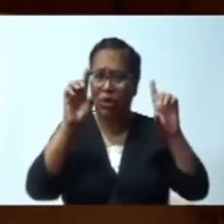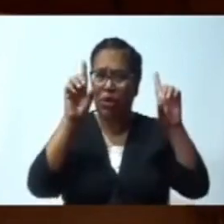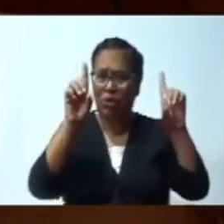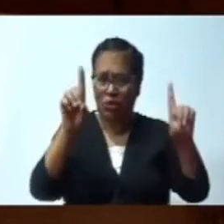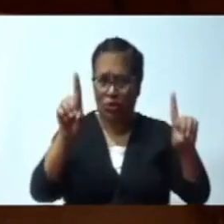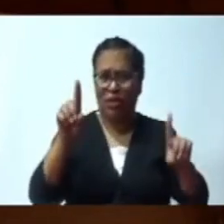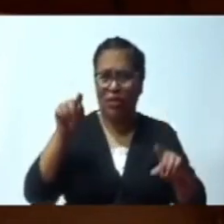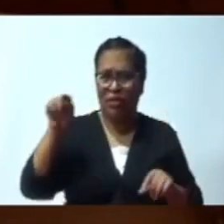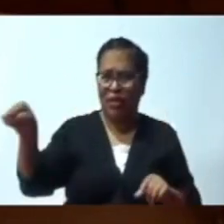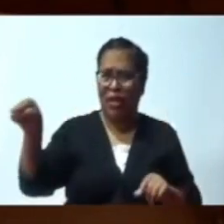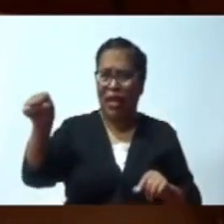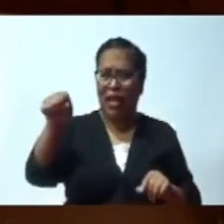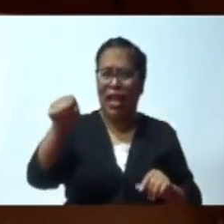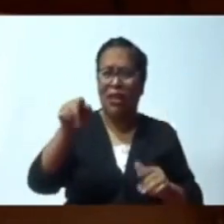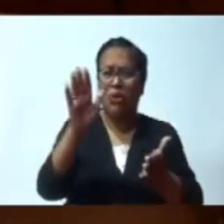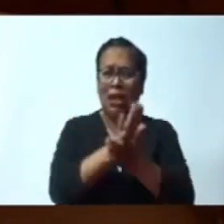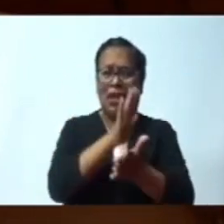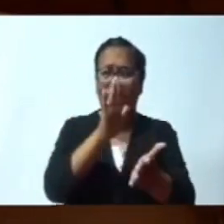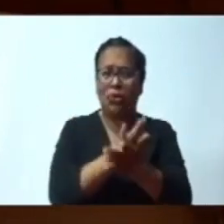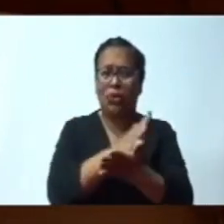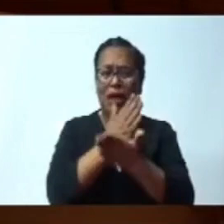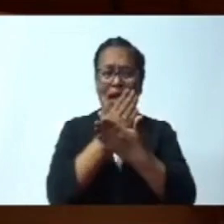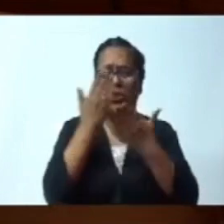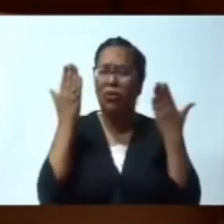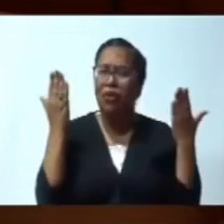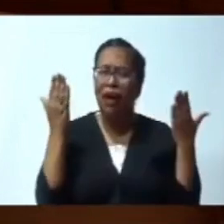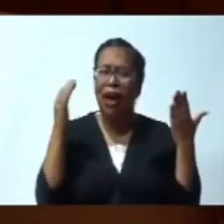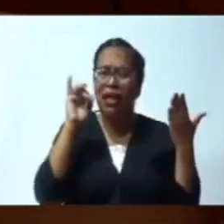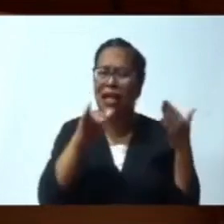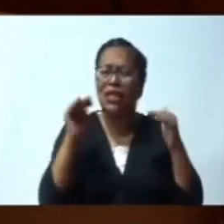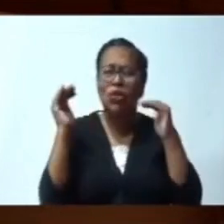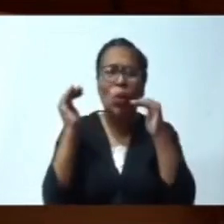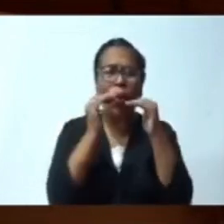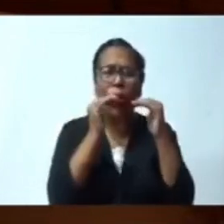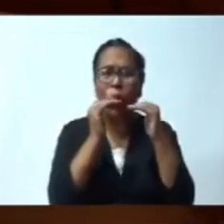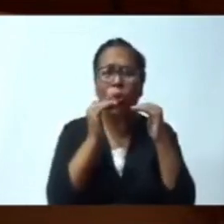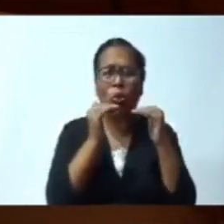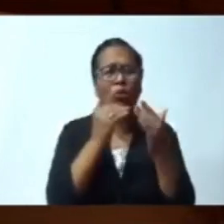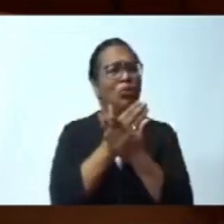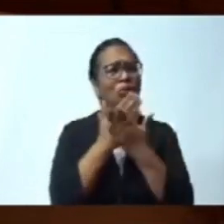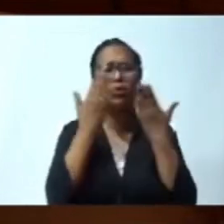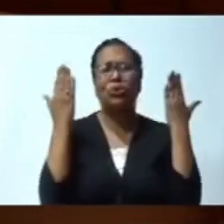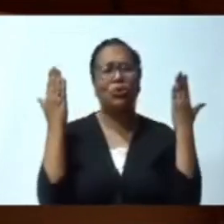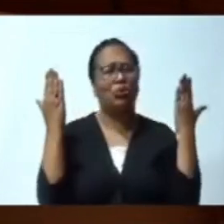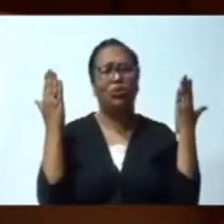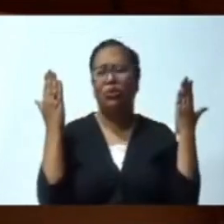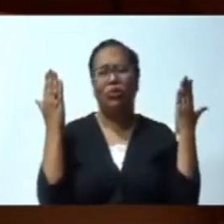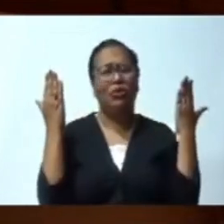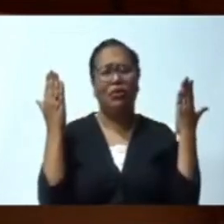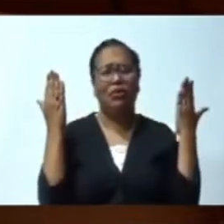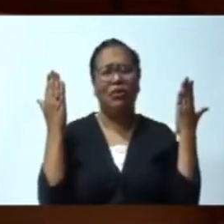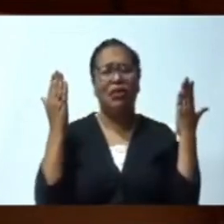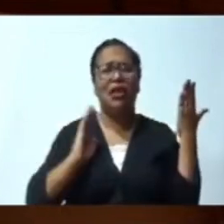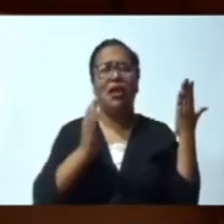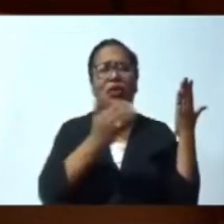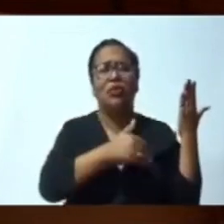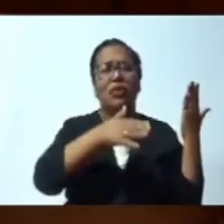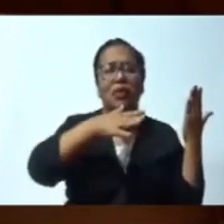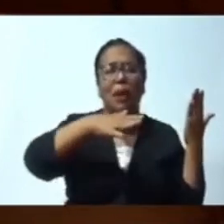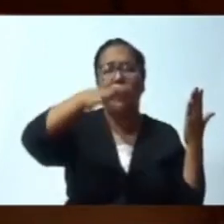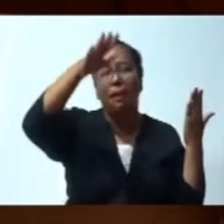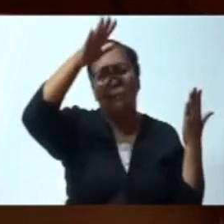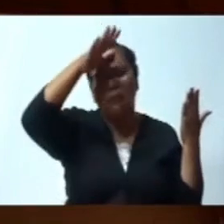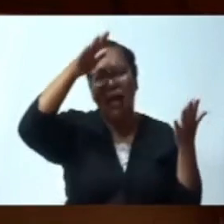lugar donde viva, es una injusticia muy grande, señor ministro? Nuestros padres no pudieron